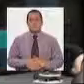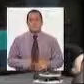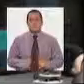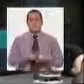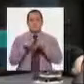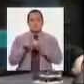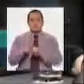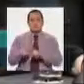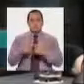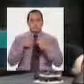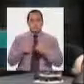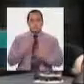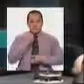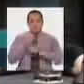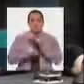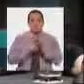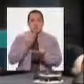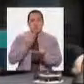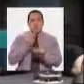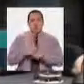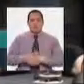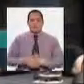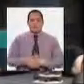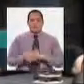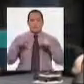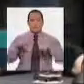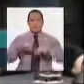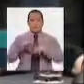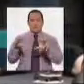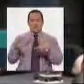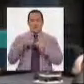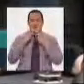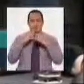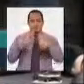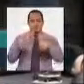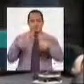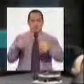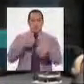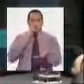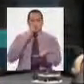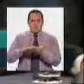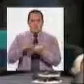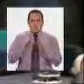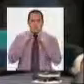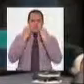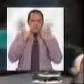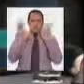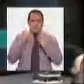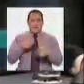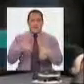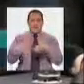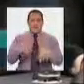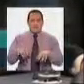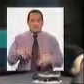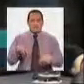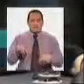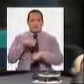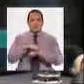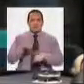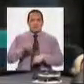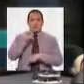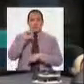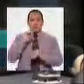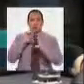Además, queremos decir que esta manipulación grosera que se ha hecho sobre esta